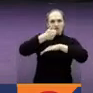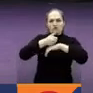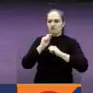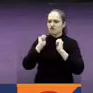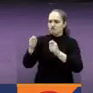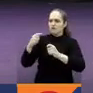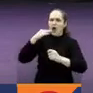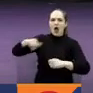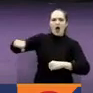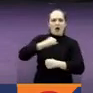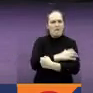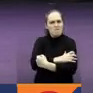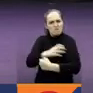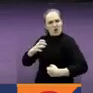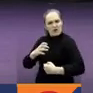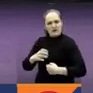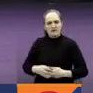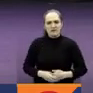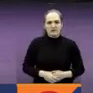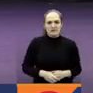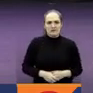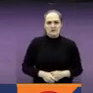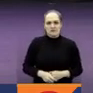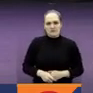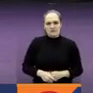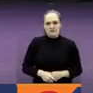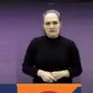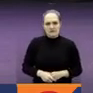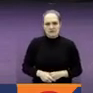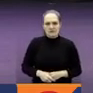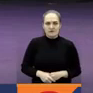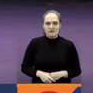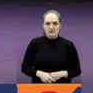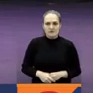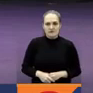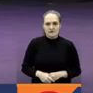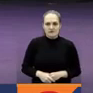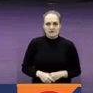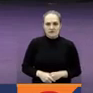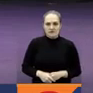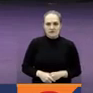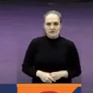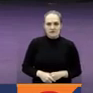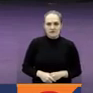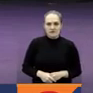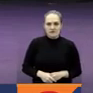mujeres. Yo no sé por qué perdí el tiempo acá. ¿Por qué no dejé